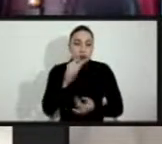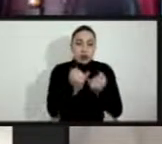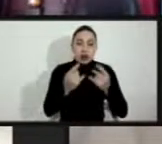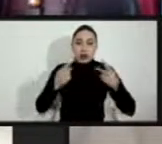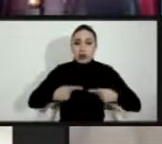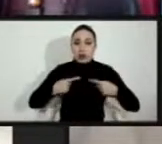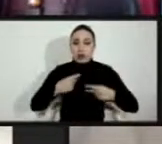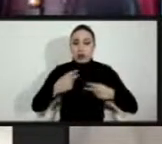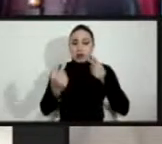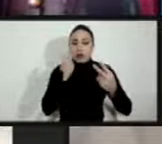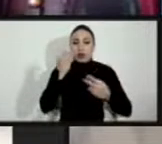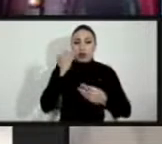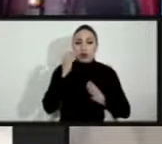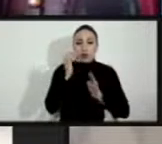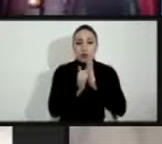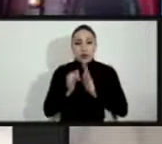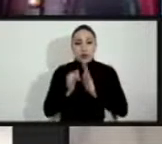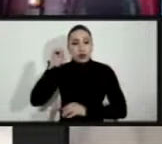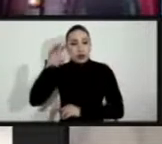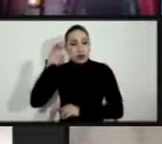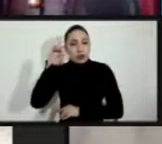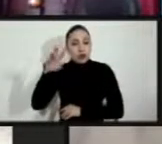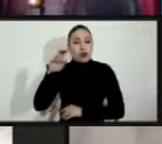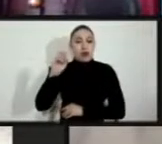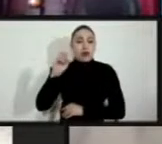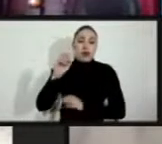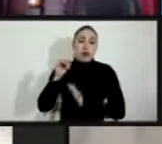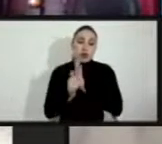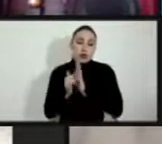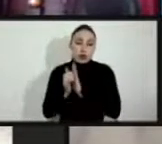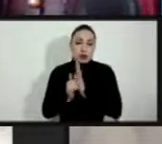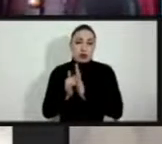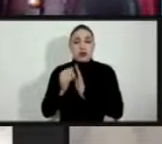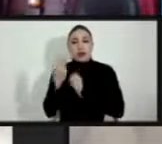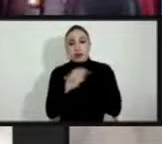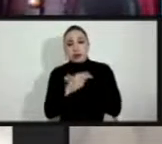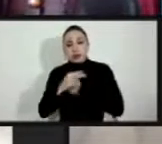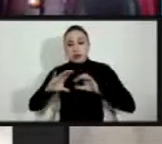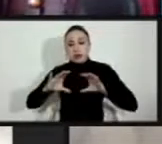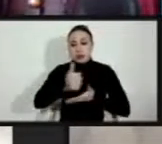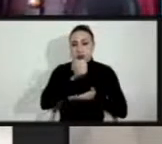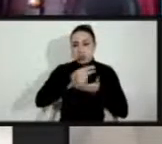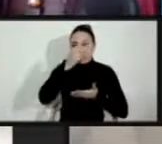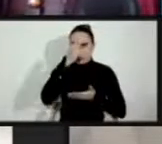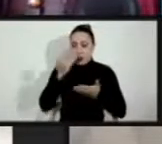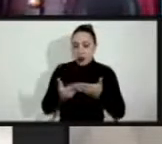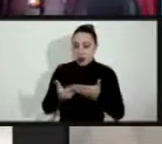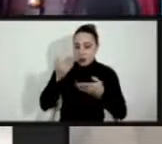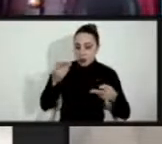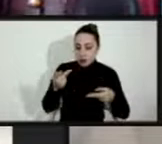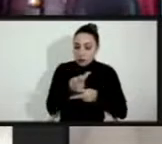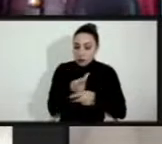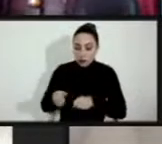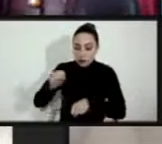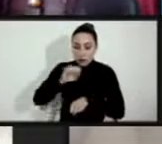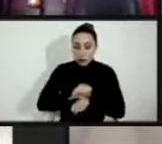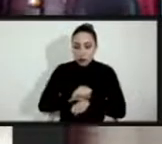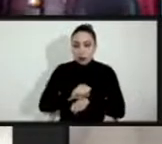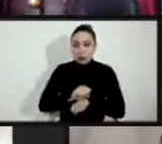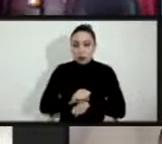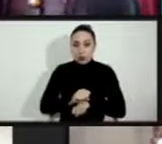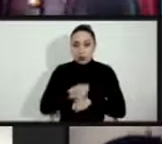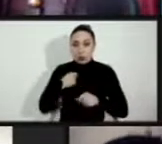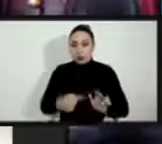a través de las diversas plataformas. Hace algunas semanas presenté también ante esta